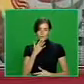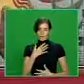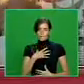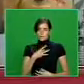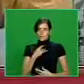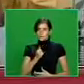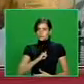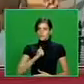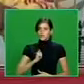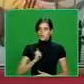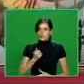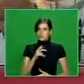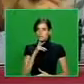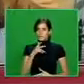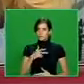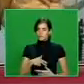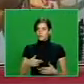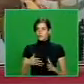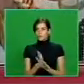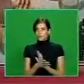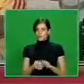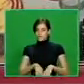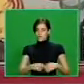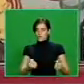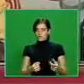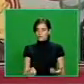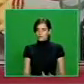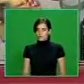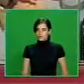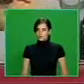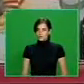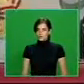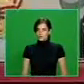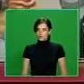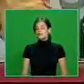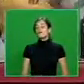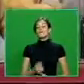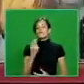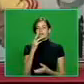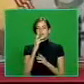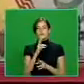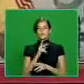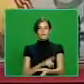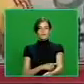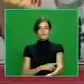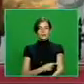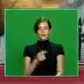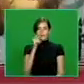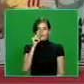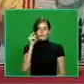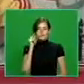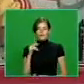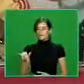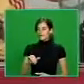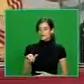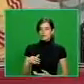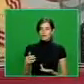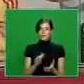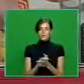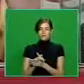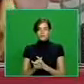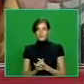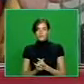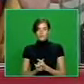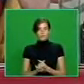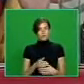particular criminal violenta elrespeto al hermano a la hermana al vecino al compañero